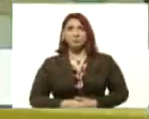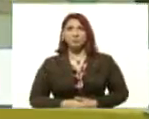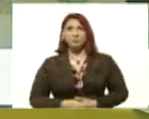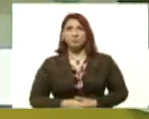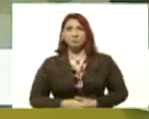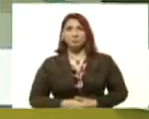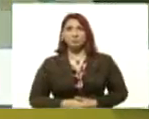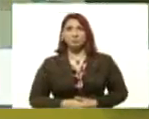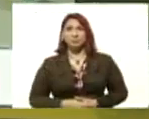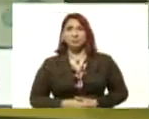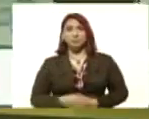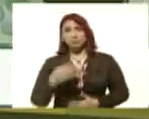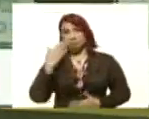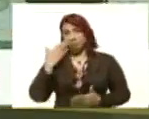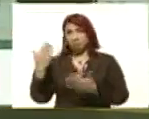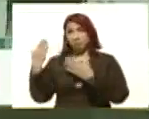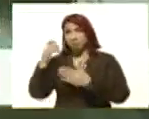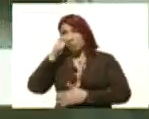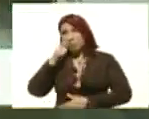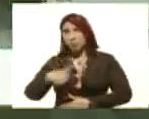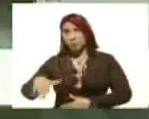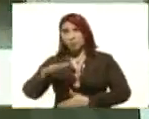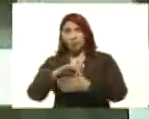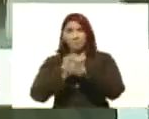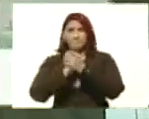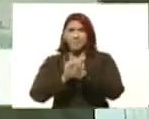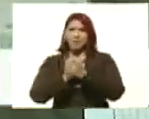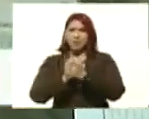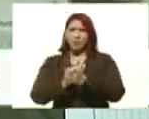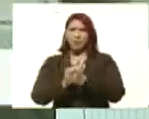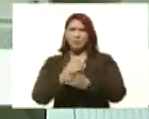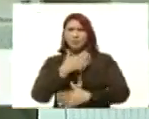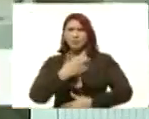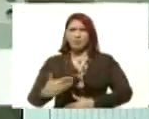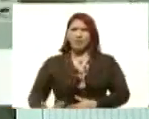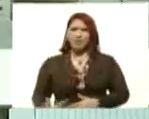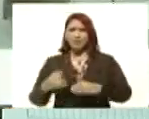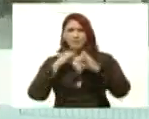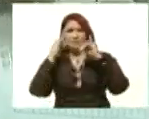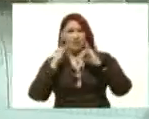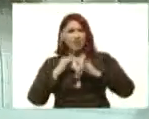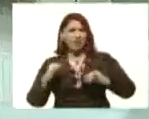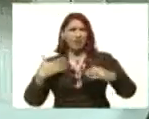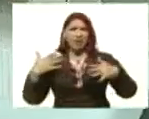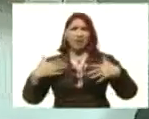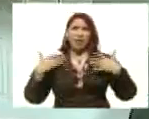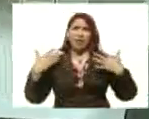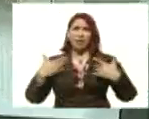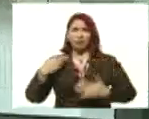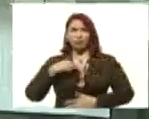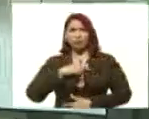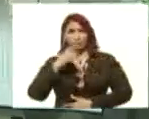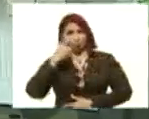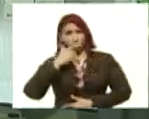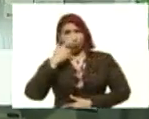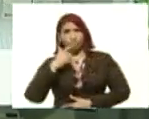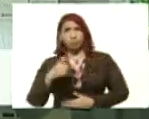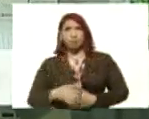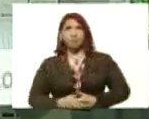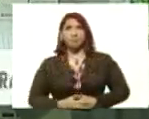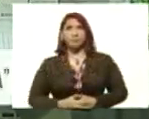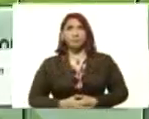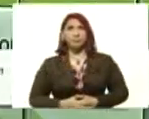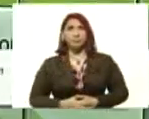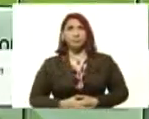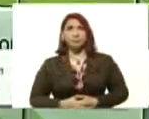Aquí está este pueblo, compañero presidente, feliz, alegre. Y estamos seguros que aquí en